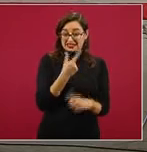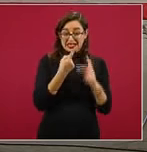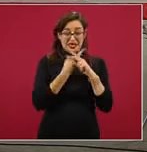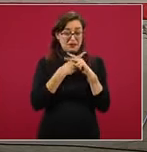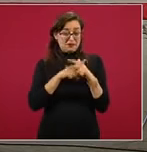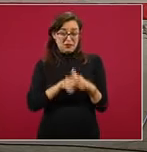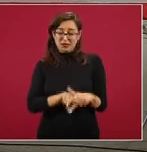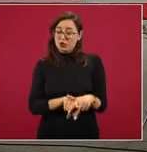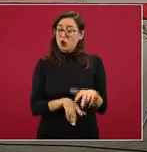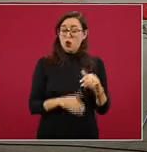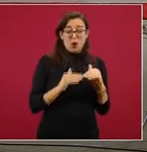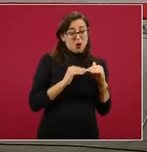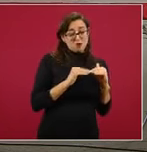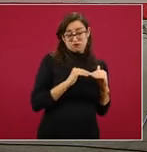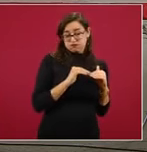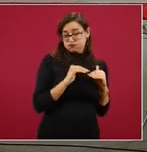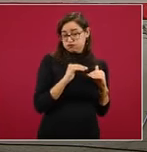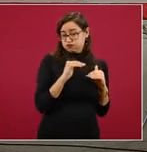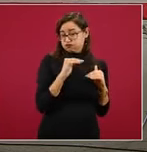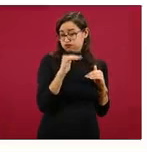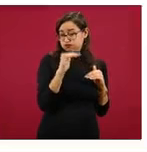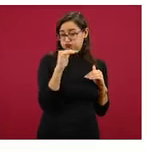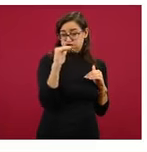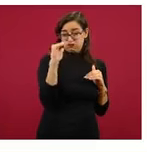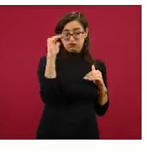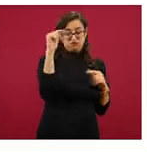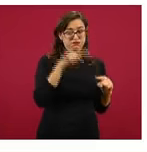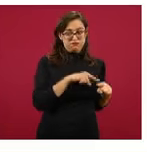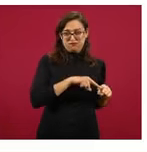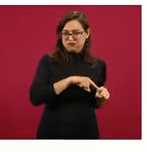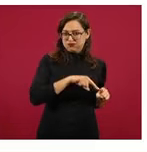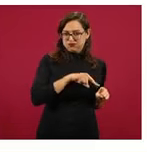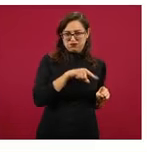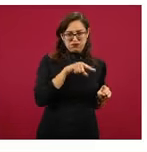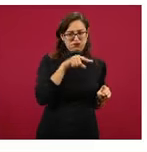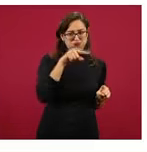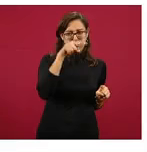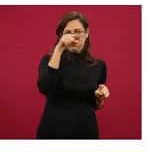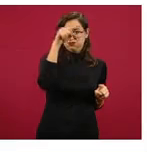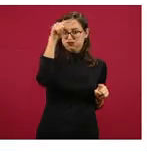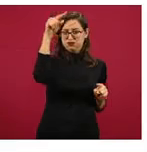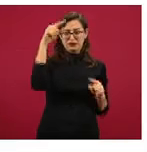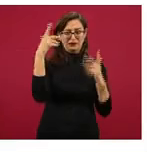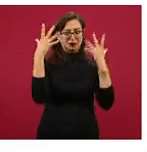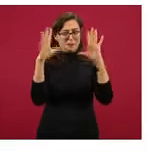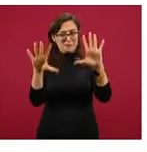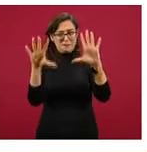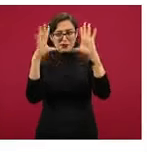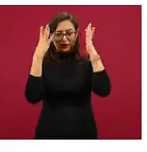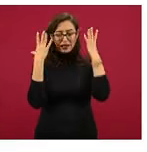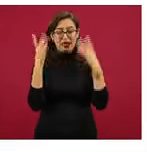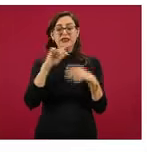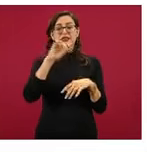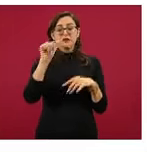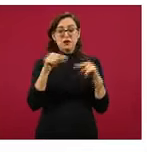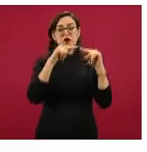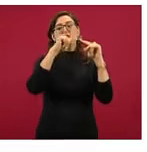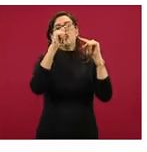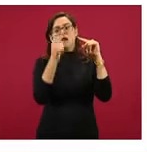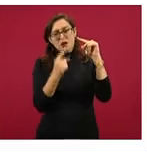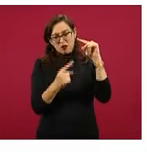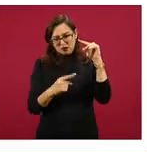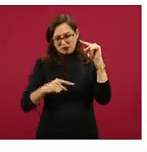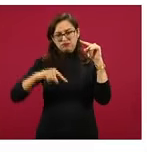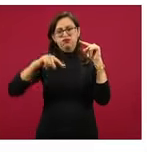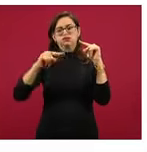primeros estados en tener un pico epidémico muy rápido y muy importante. Después tuvo una meseta con subidas